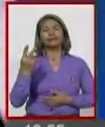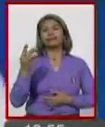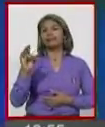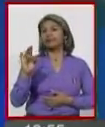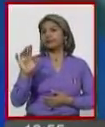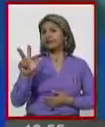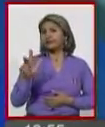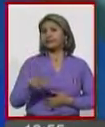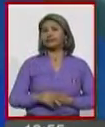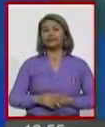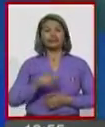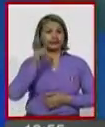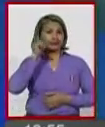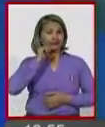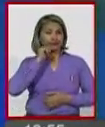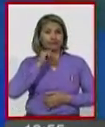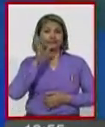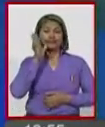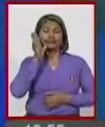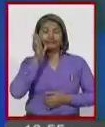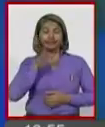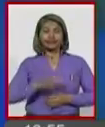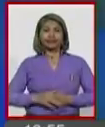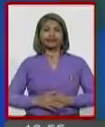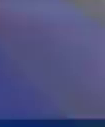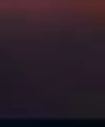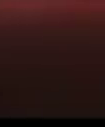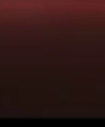678-01273 con la señora Fabiola Cabrito, madre del